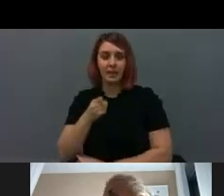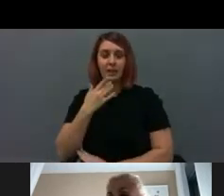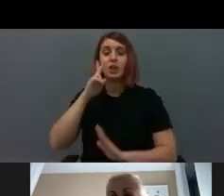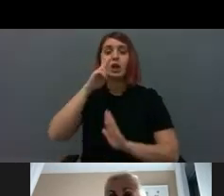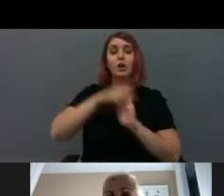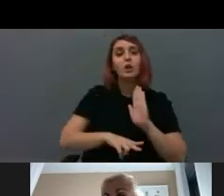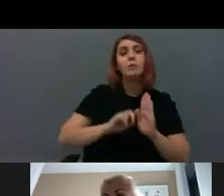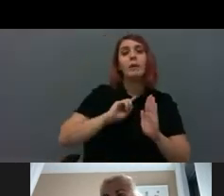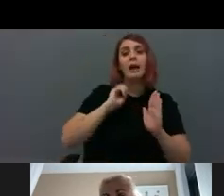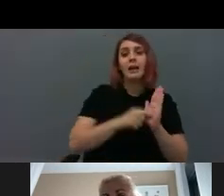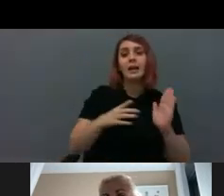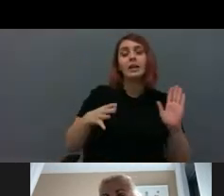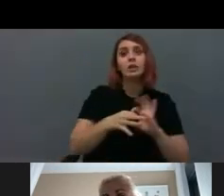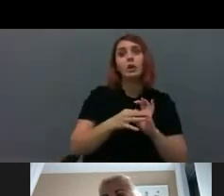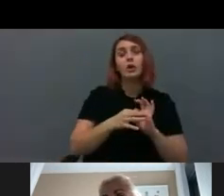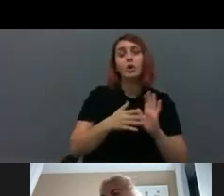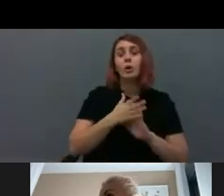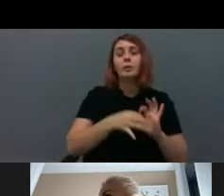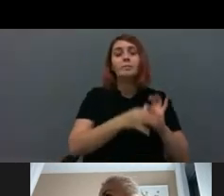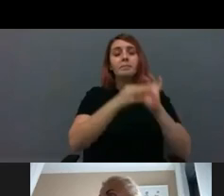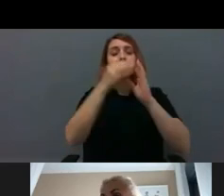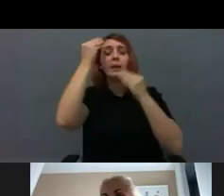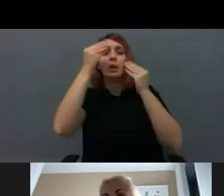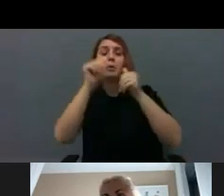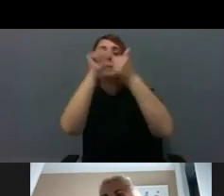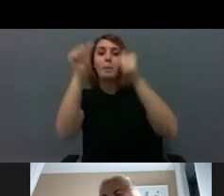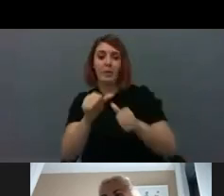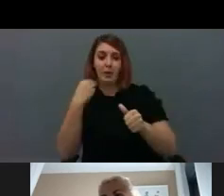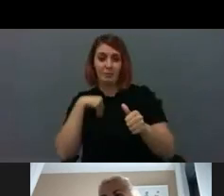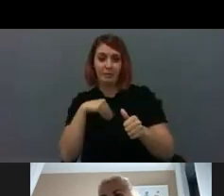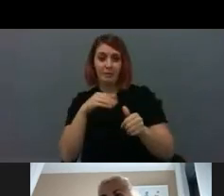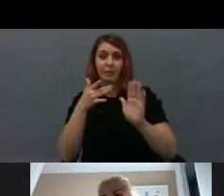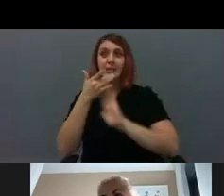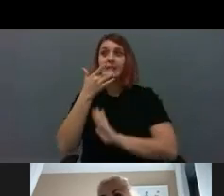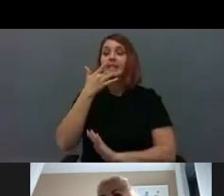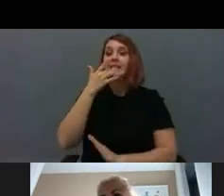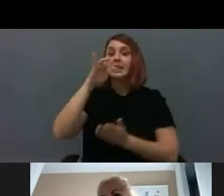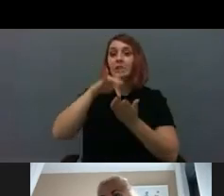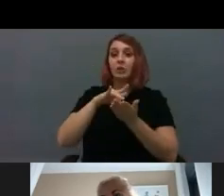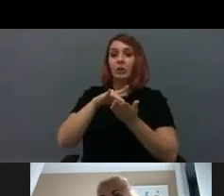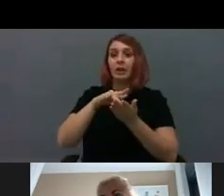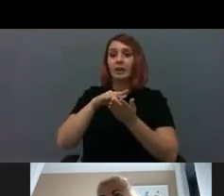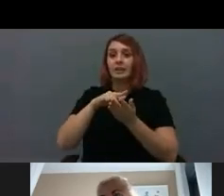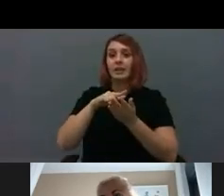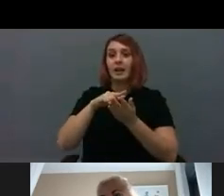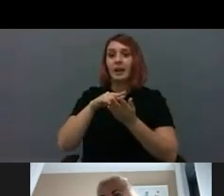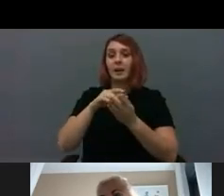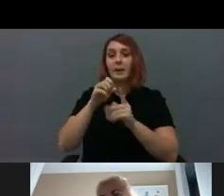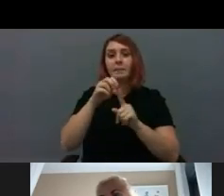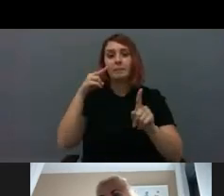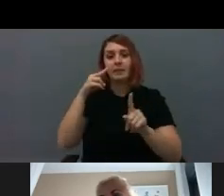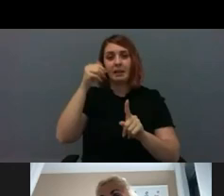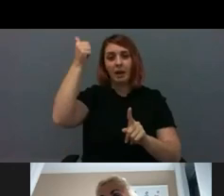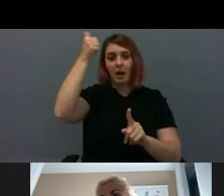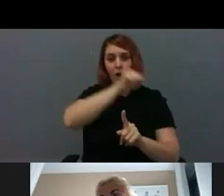leyes, las políticas, todo está pensado bajo ese patrón, que si además lo cruzamos con esa mirada androcéntrica en la construcción